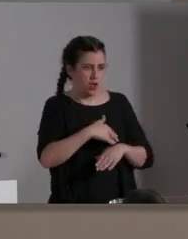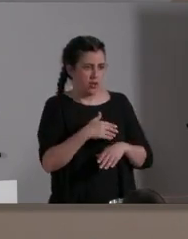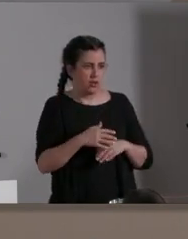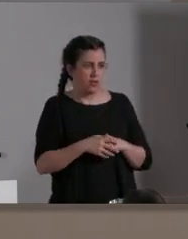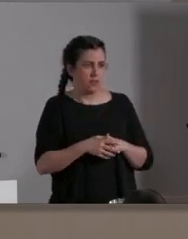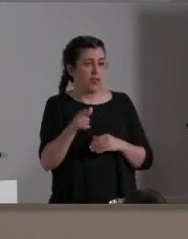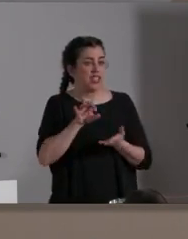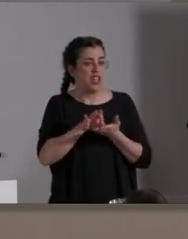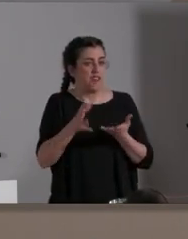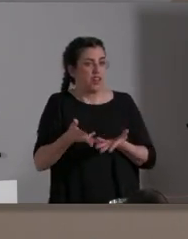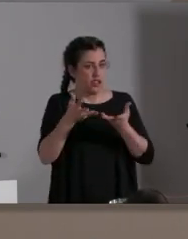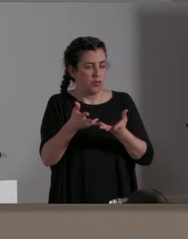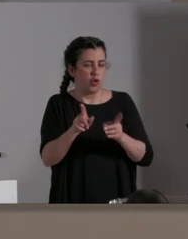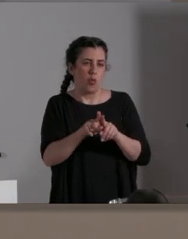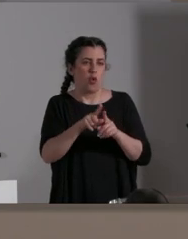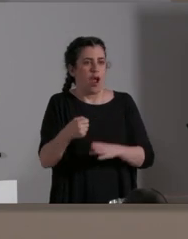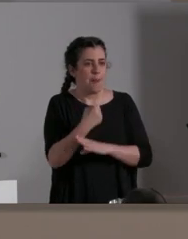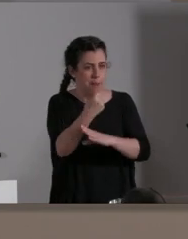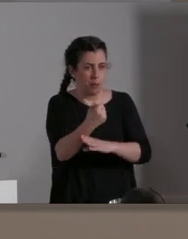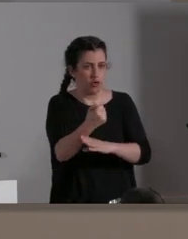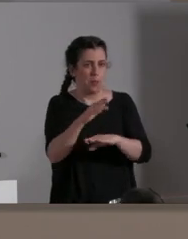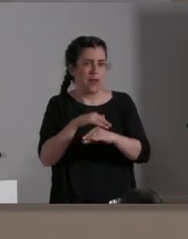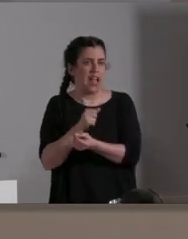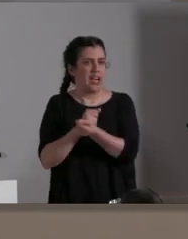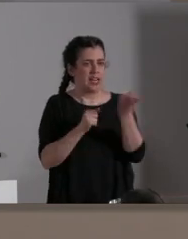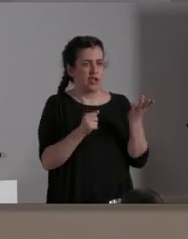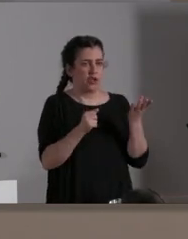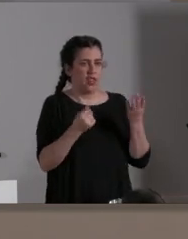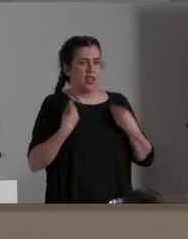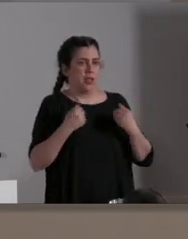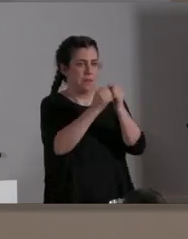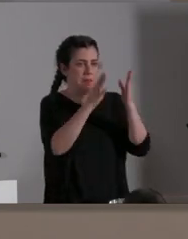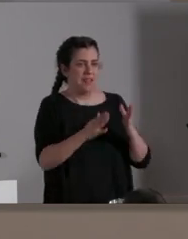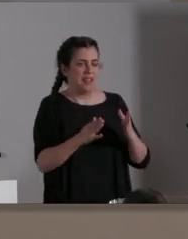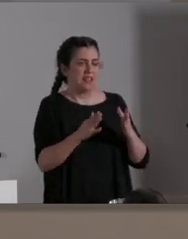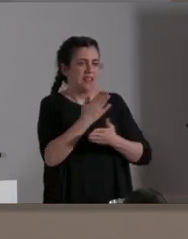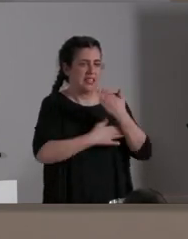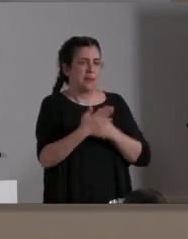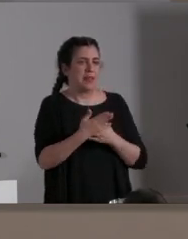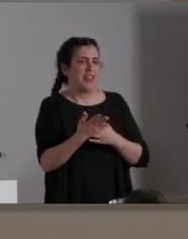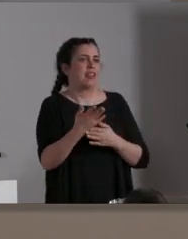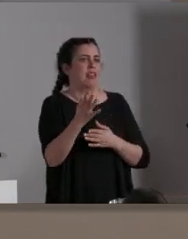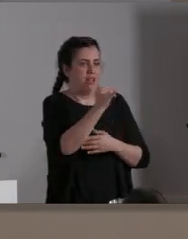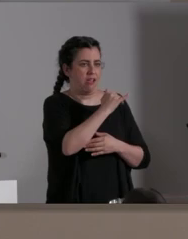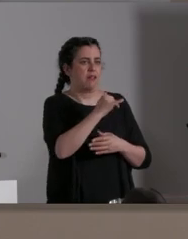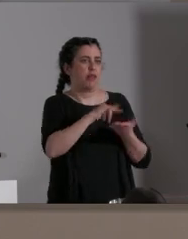puede dar apoyo al resto de viviendas que están con discapacidad dentro del proyecto.